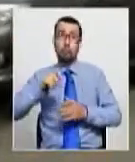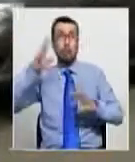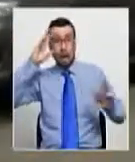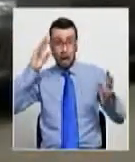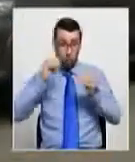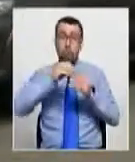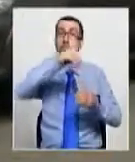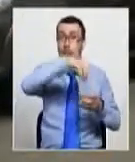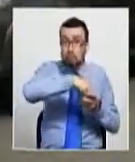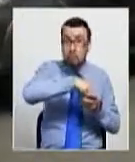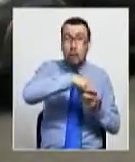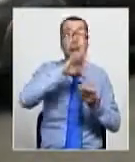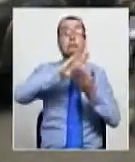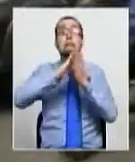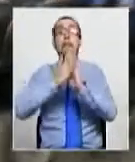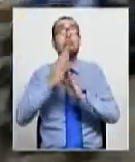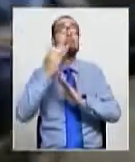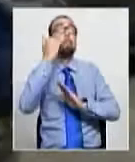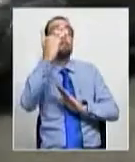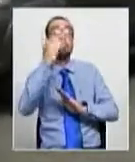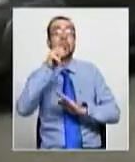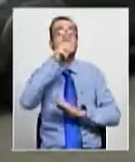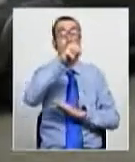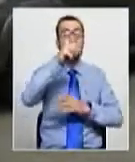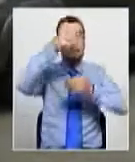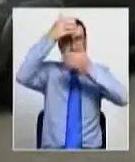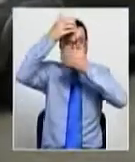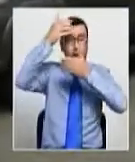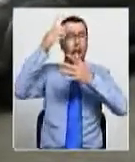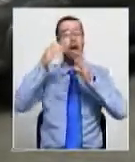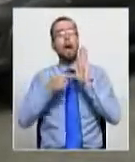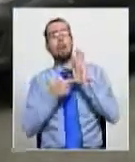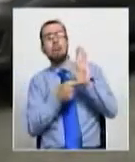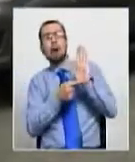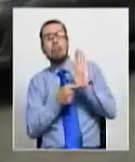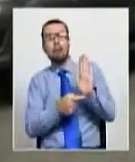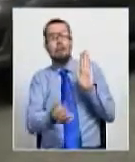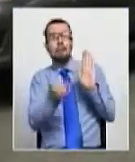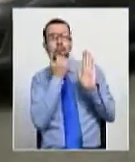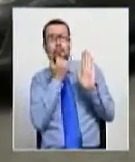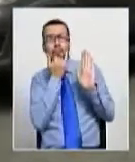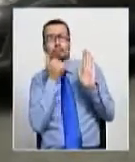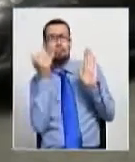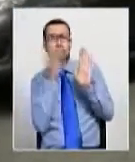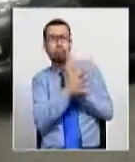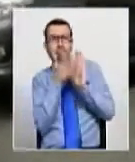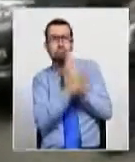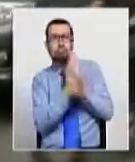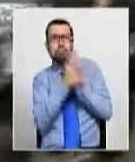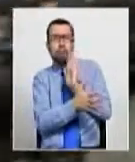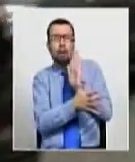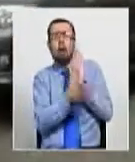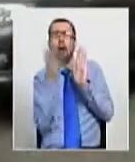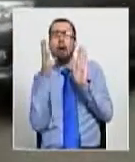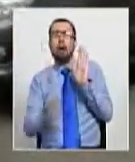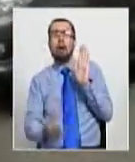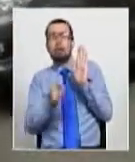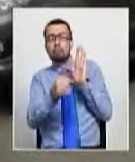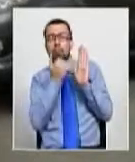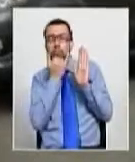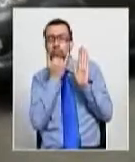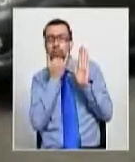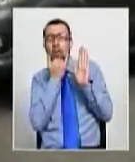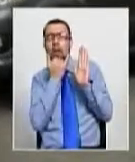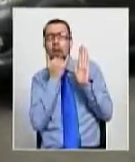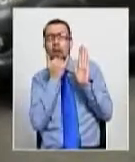es una información que necesita el pueblo necesitamos estar informados de lo que pasa con nuestro país la problemática que tenemos y las